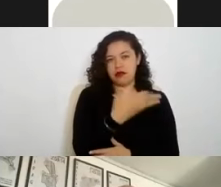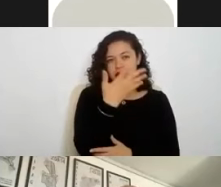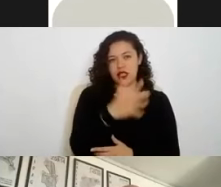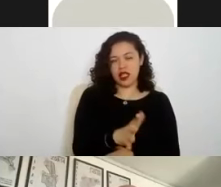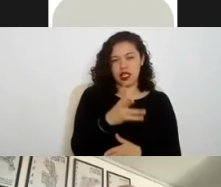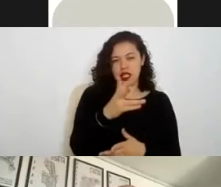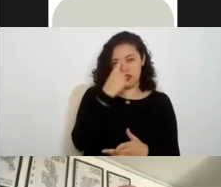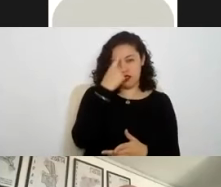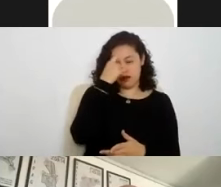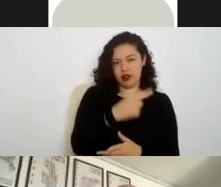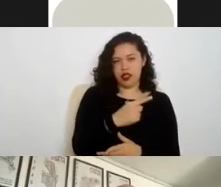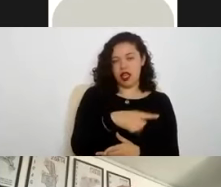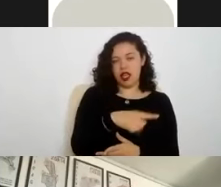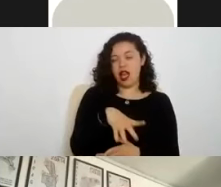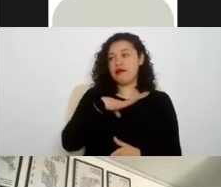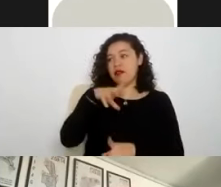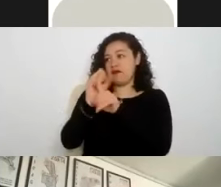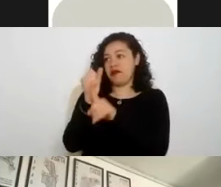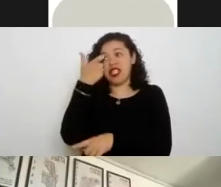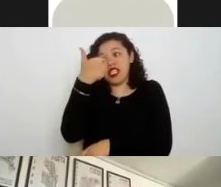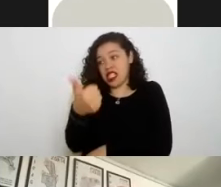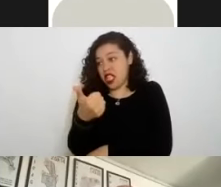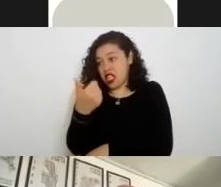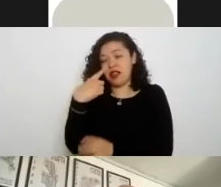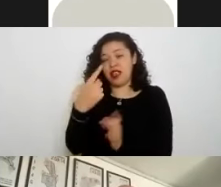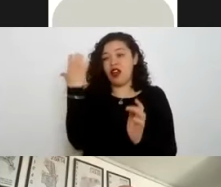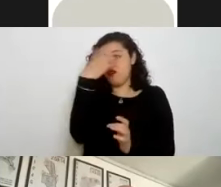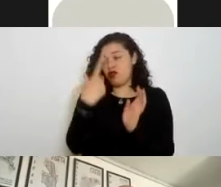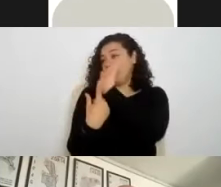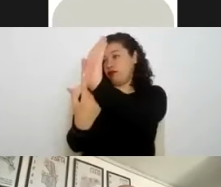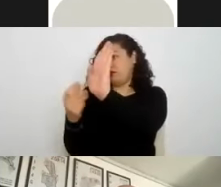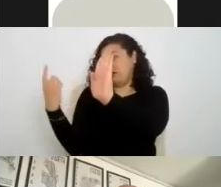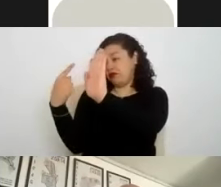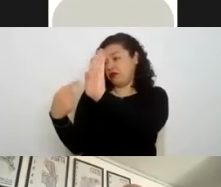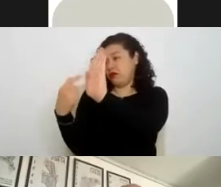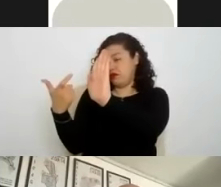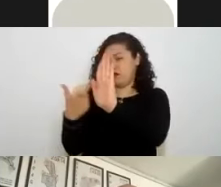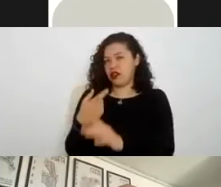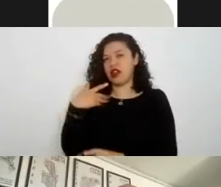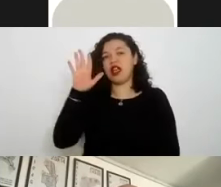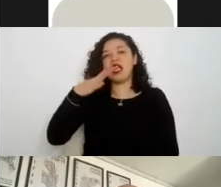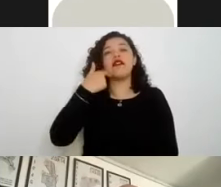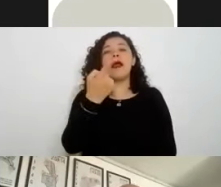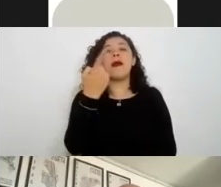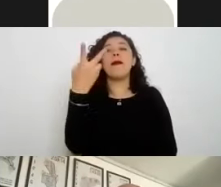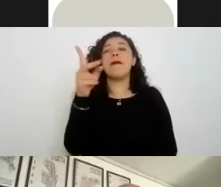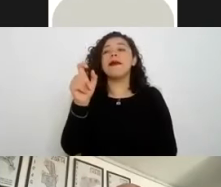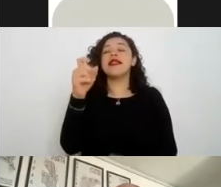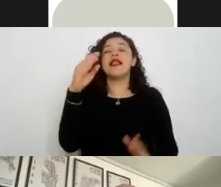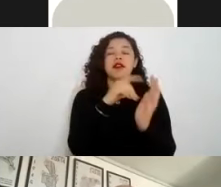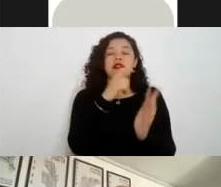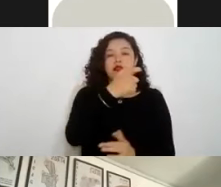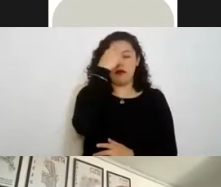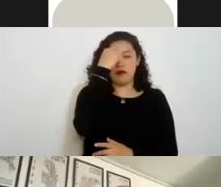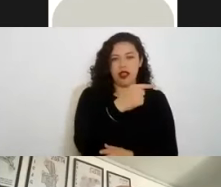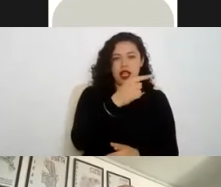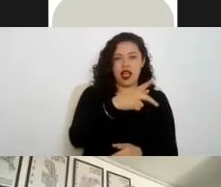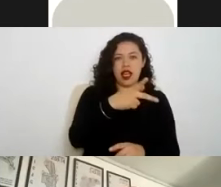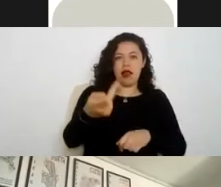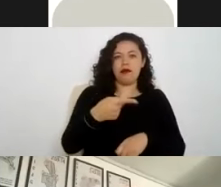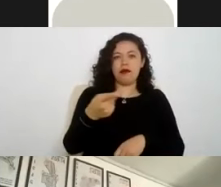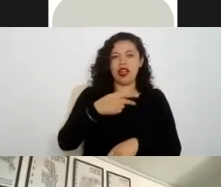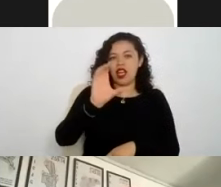está la foto, ahí están los beneficiados, ahí está esto, ¿no? Oye, pues queríamos juntar 20 mil pesos para una prótesis de pierna para Chuchito.